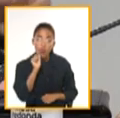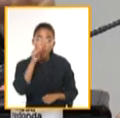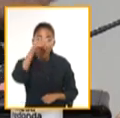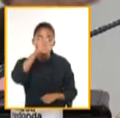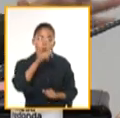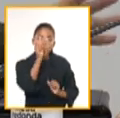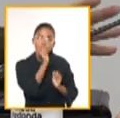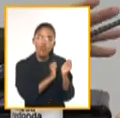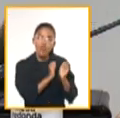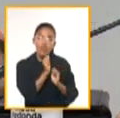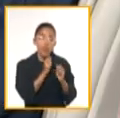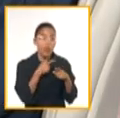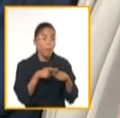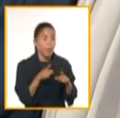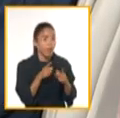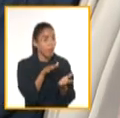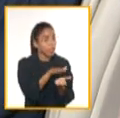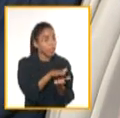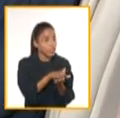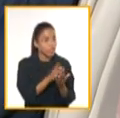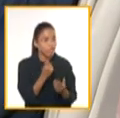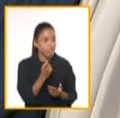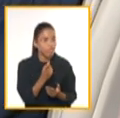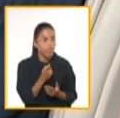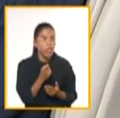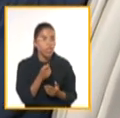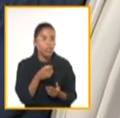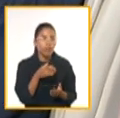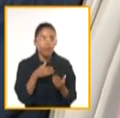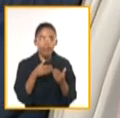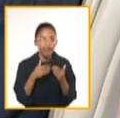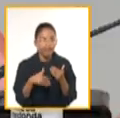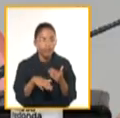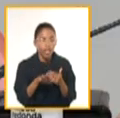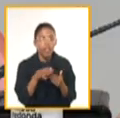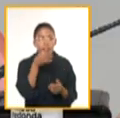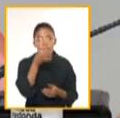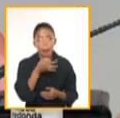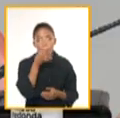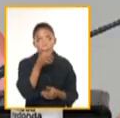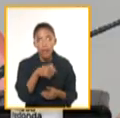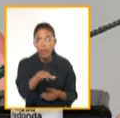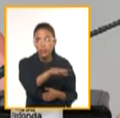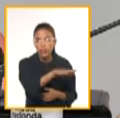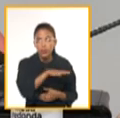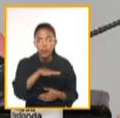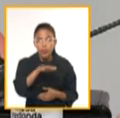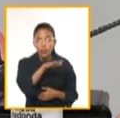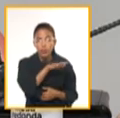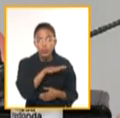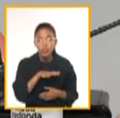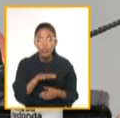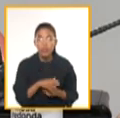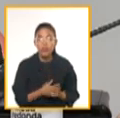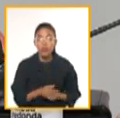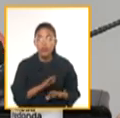generando, aunque no es suficiente, pero de eso vamos a hablar un poco más adelante. Hay sin duda ya todo un